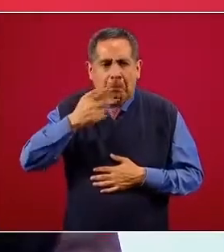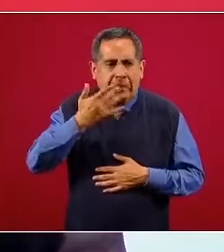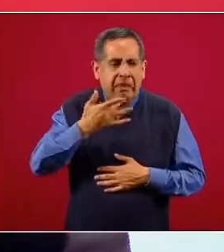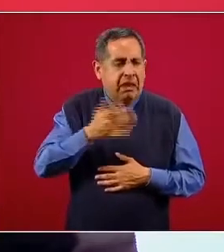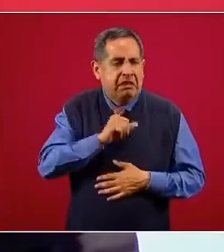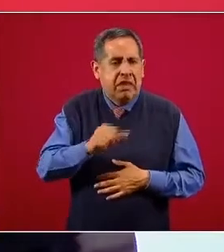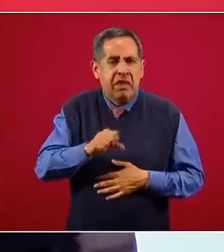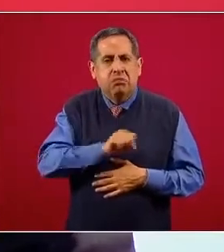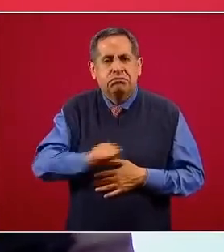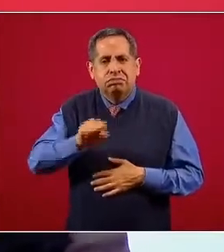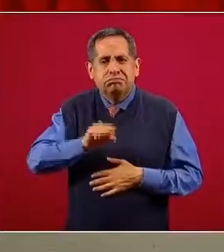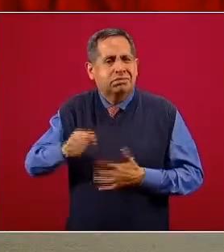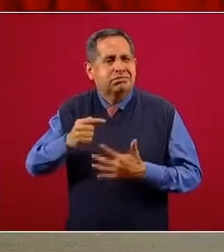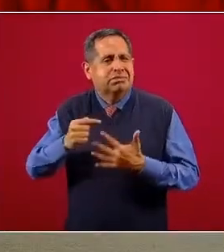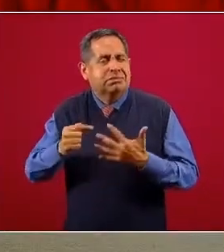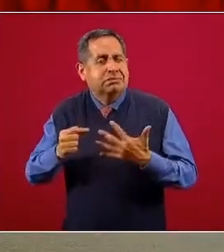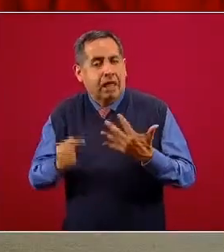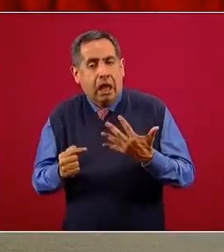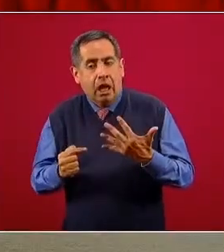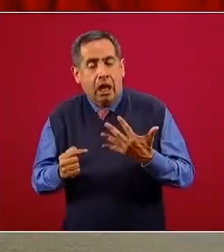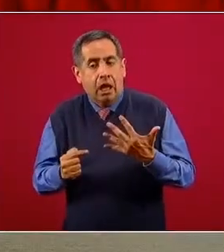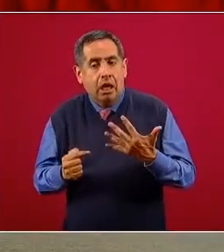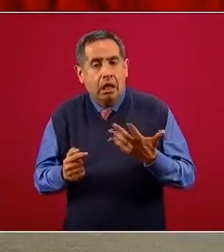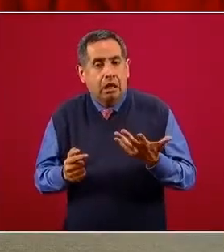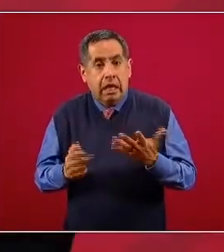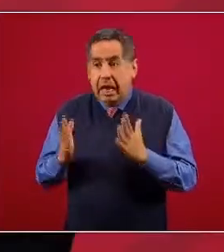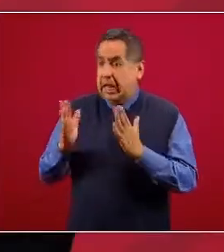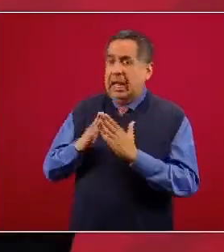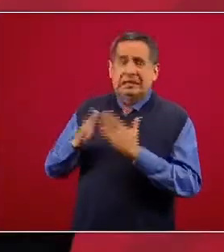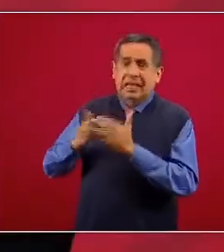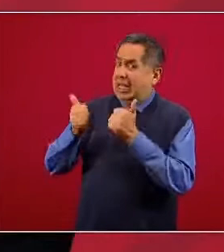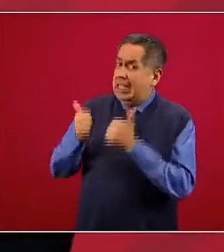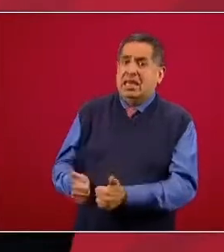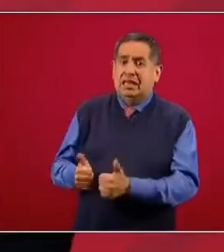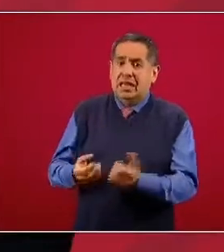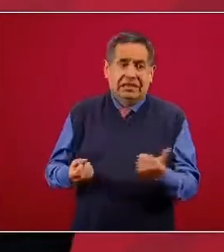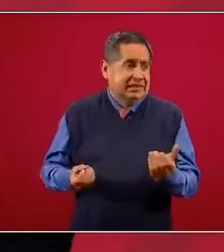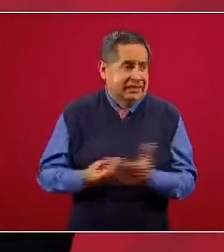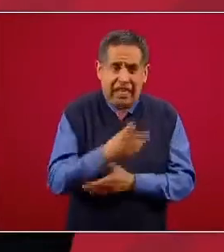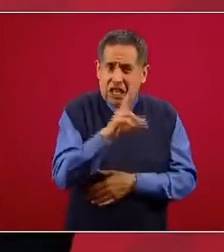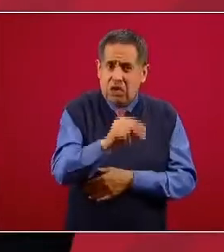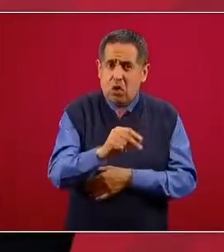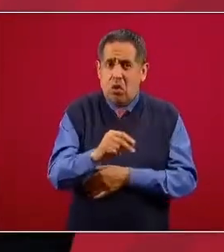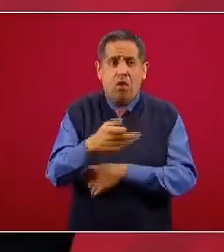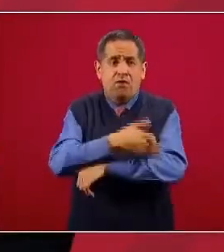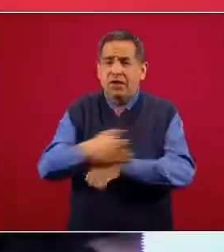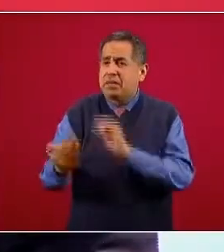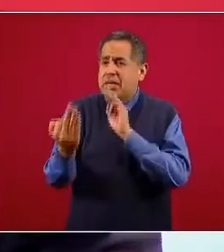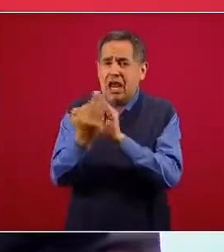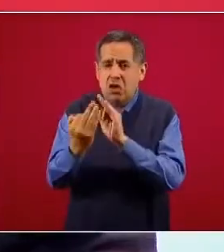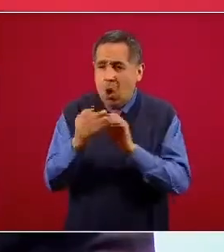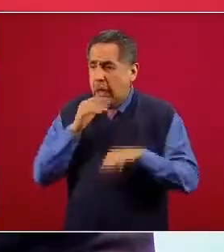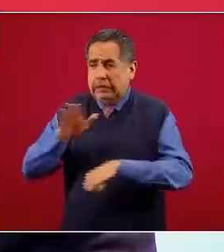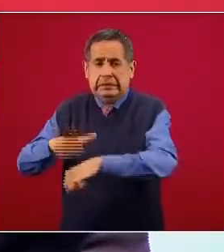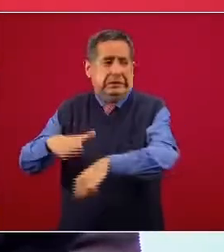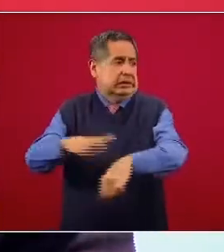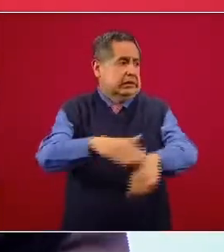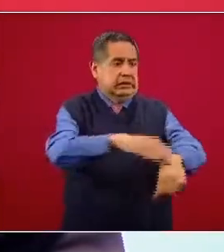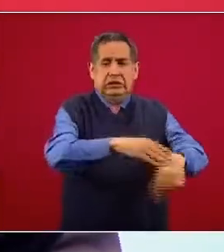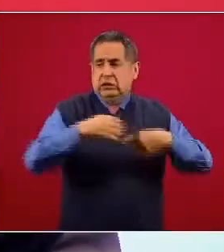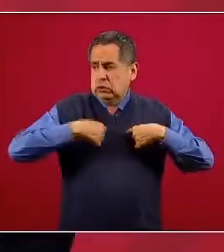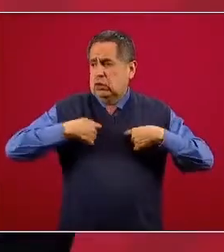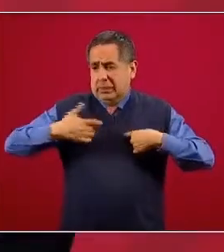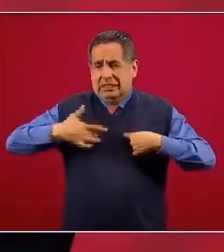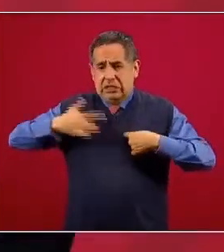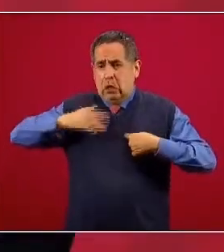diarrea, entre otros síntomas, que no salga de casa, que no se acerque a sus familiares, que alerte a sus familiares que tiene